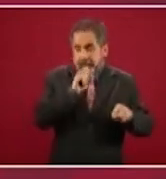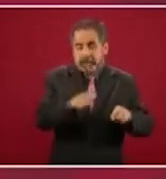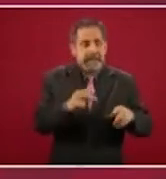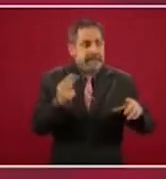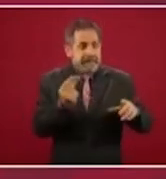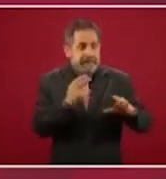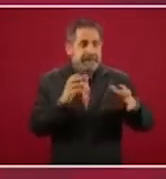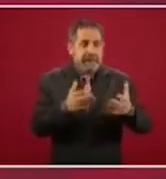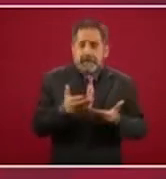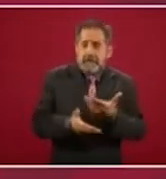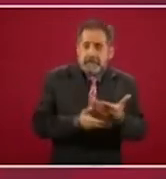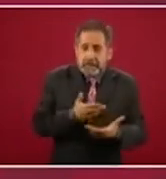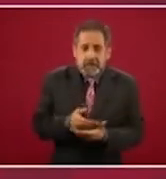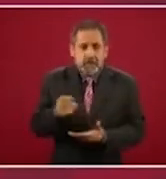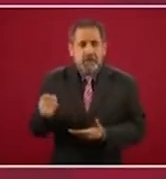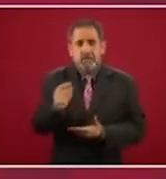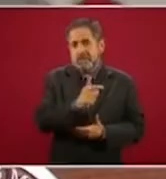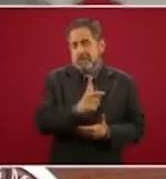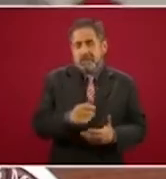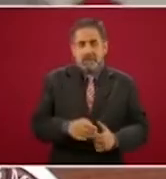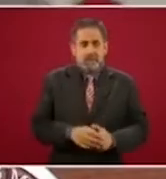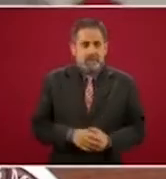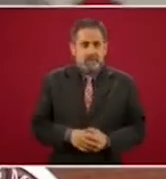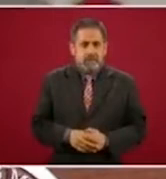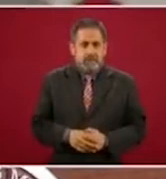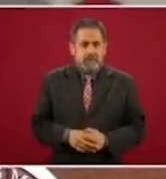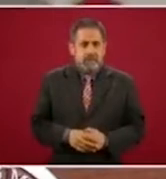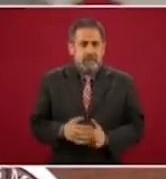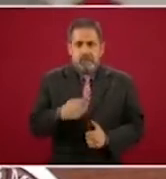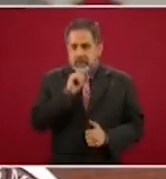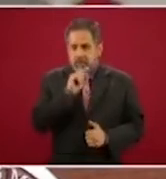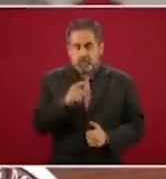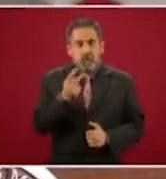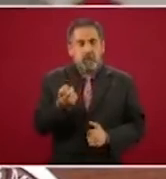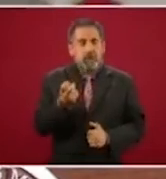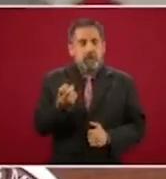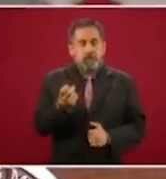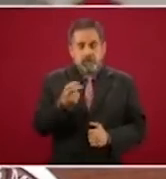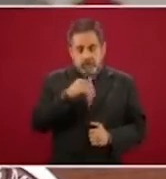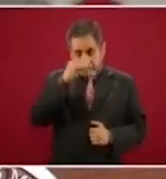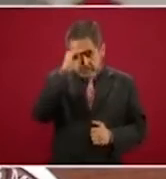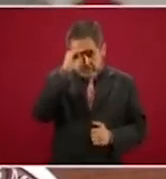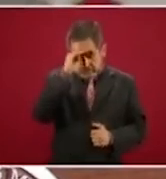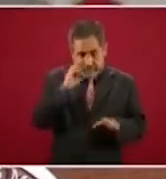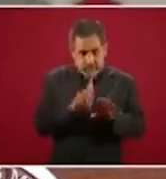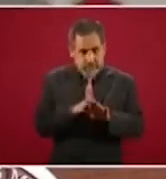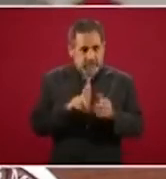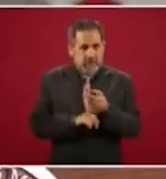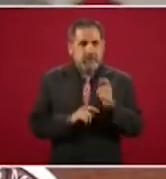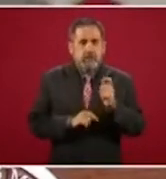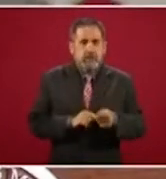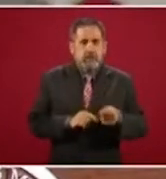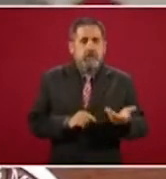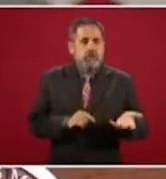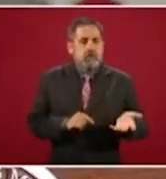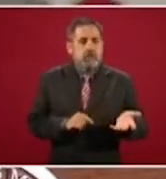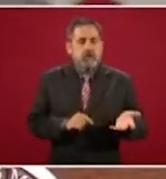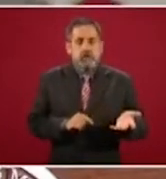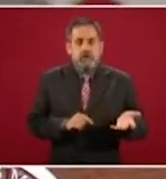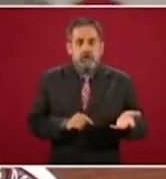ese servicio y por eso se está